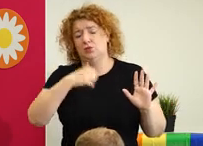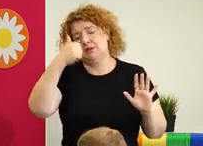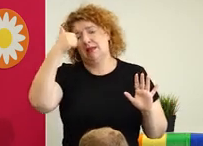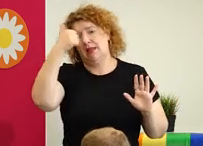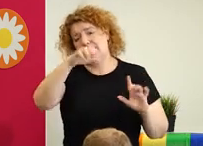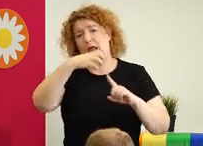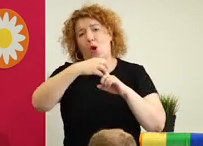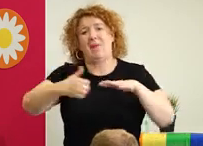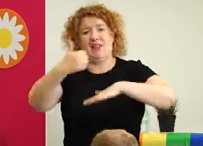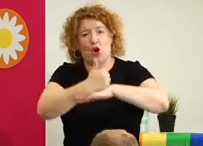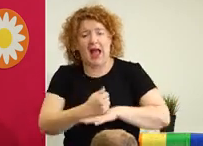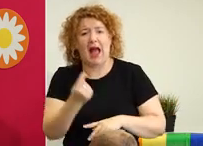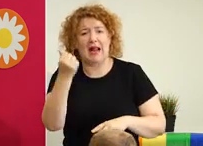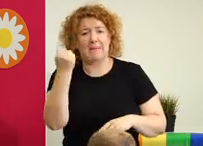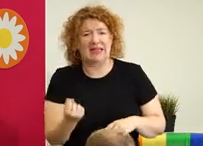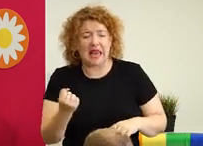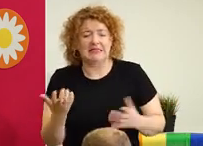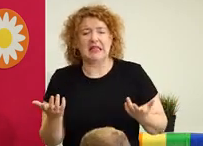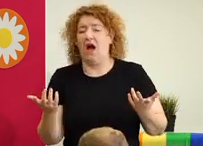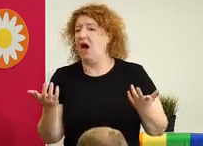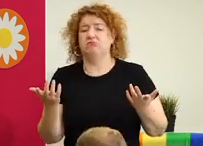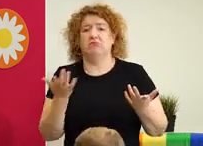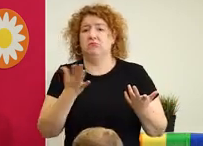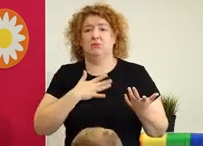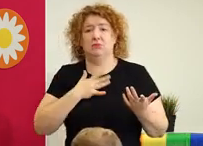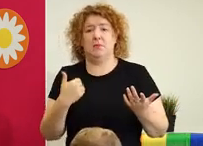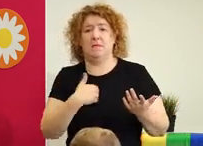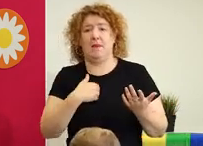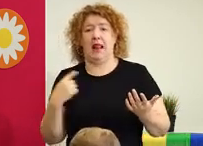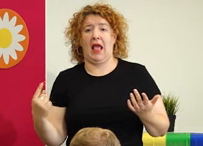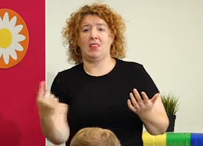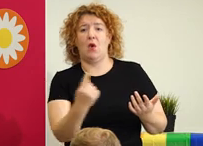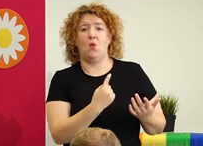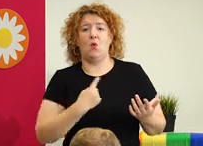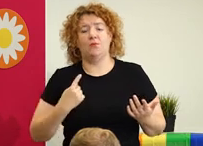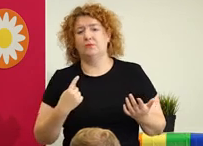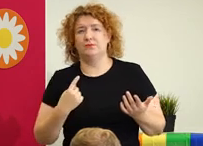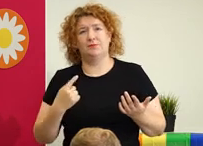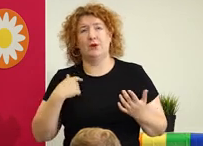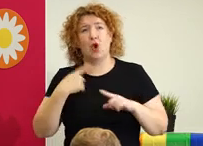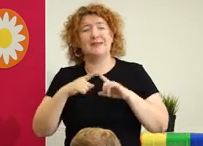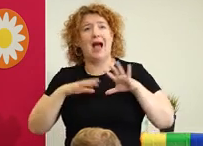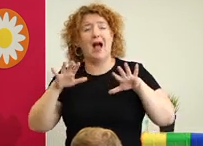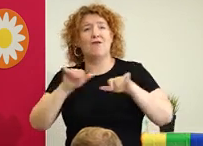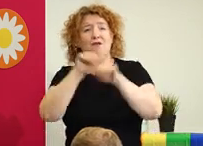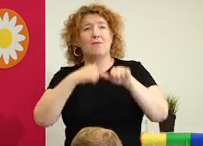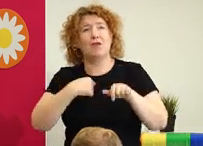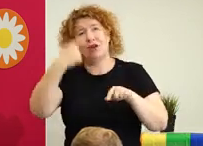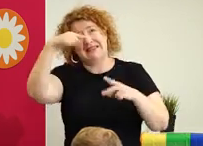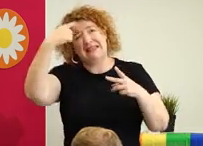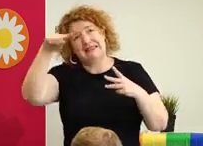heteropatriarcal capitalista y es nuestro papel, cada uno, para desaprendizar todo esto